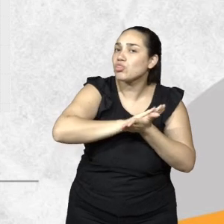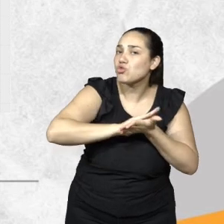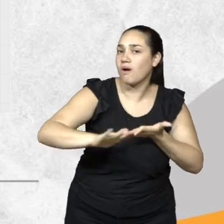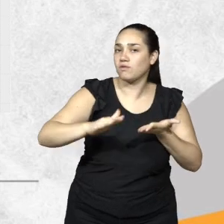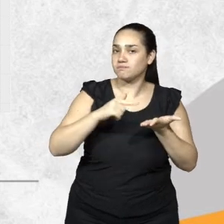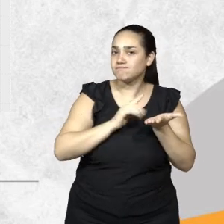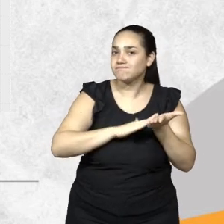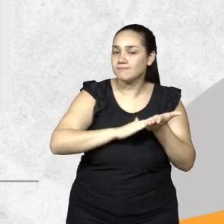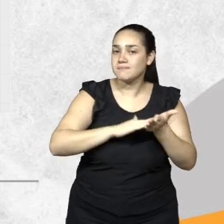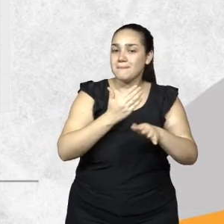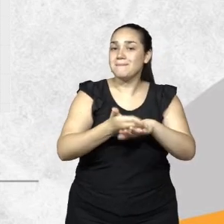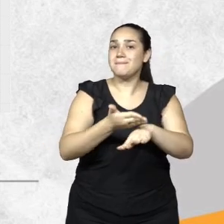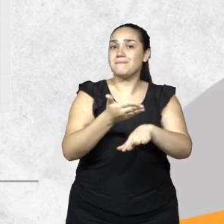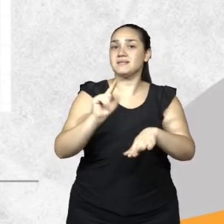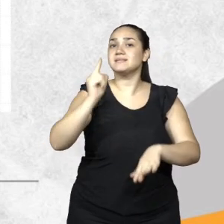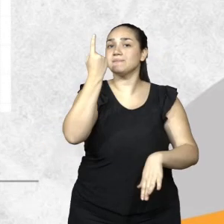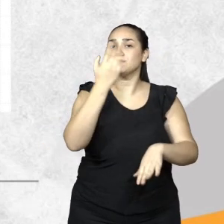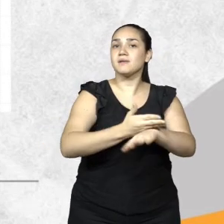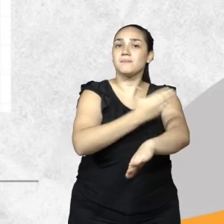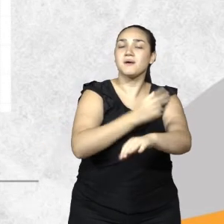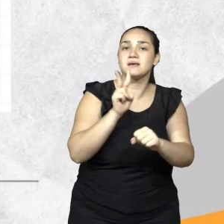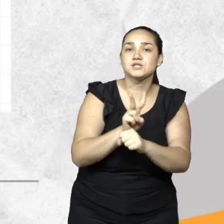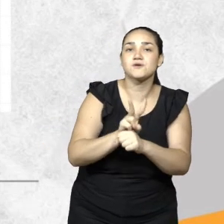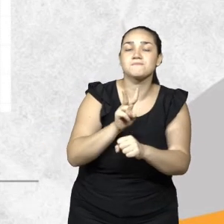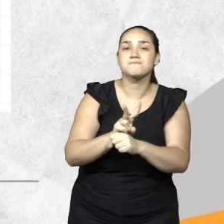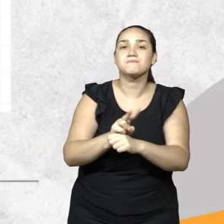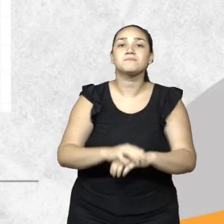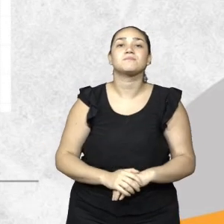por el principio de prevención, eso lo puede realizar la administración pública.